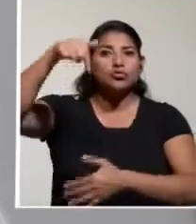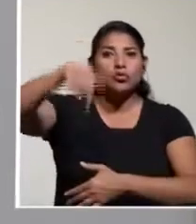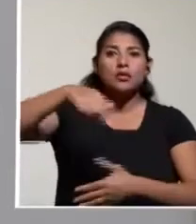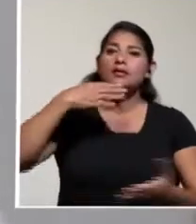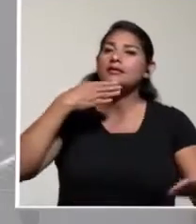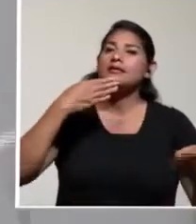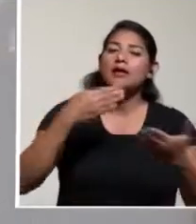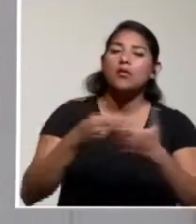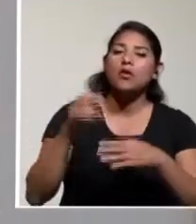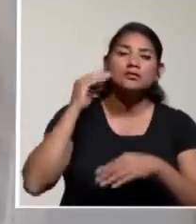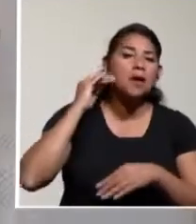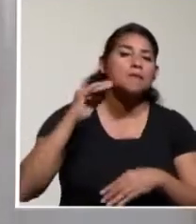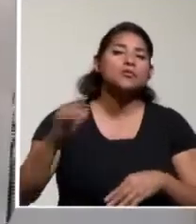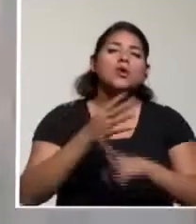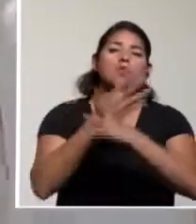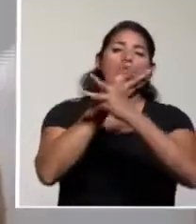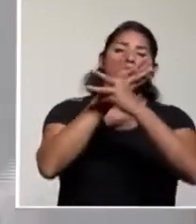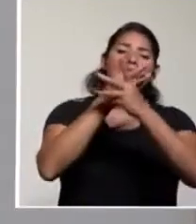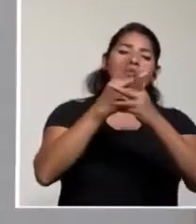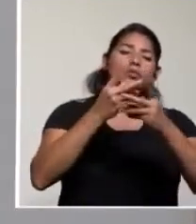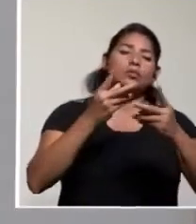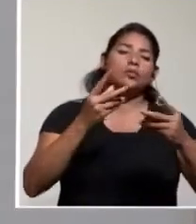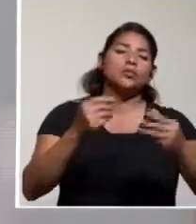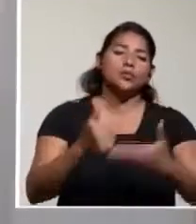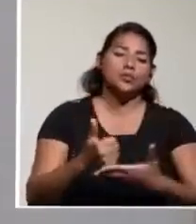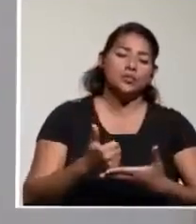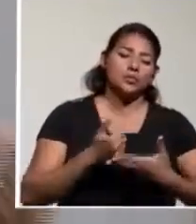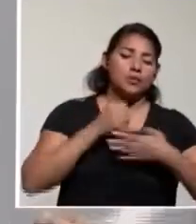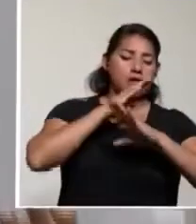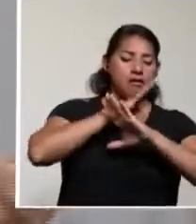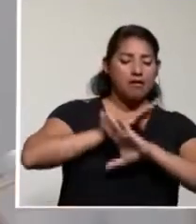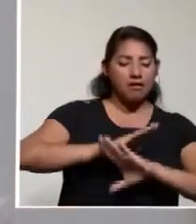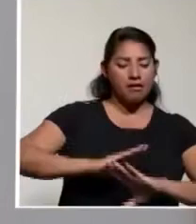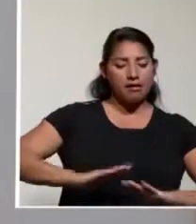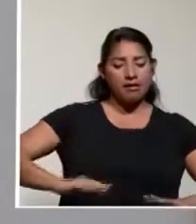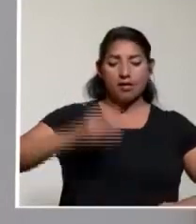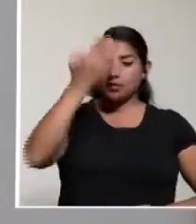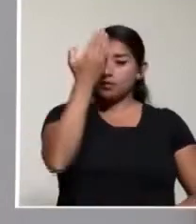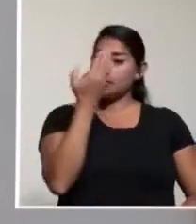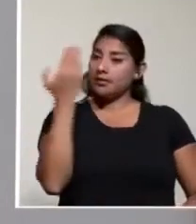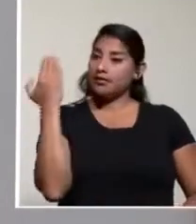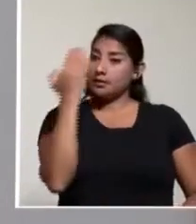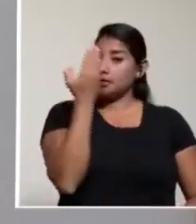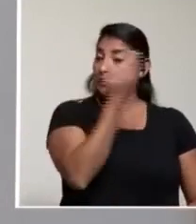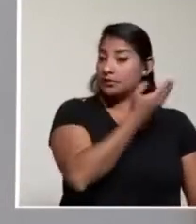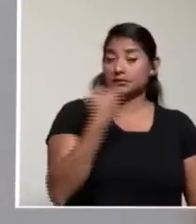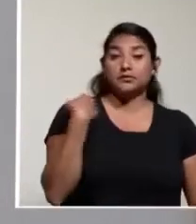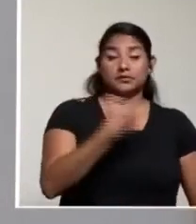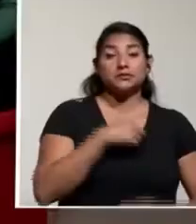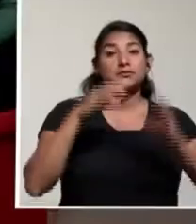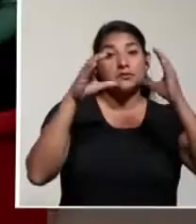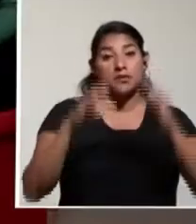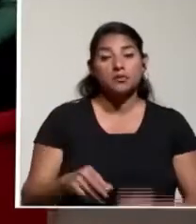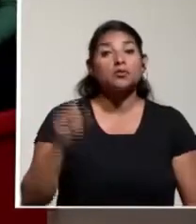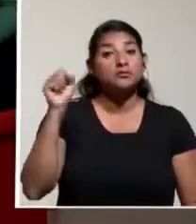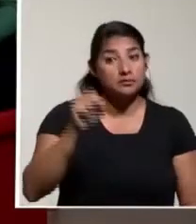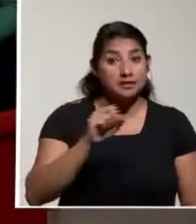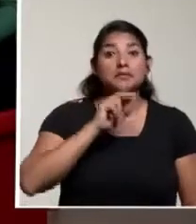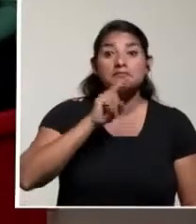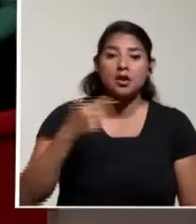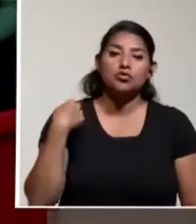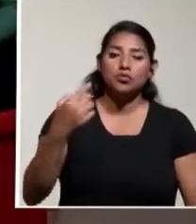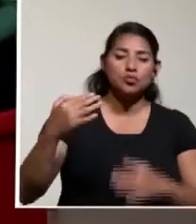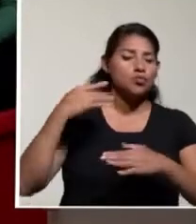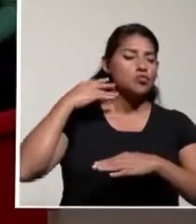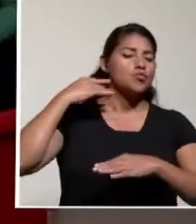bueno este tipo de música, entonces para lograr ya empezar a relajarnos, ¿verdad? A ambas partes también de nuestro cuerpo. Nosotros ponemos música de